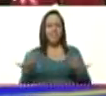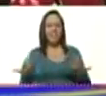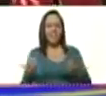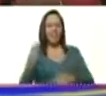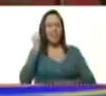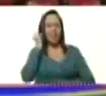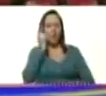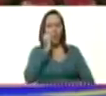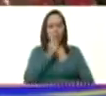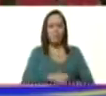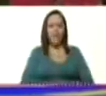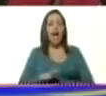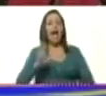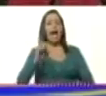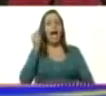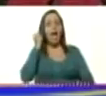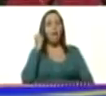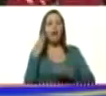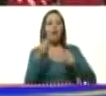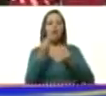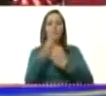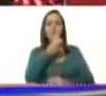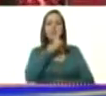Hembra. ¿Cómo se va a llamar?